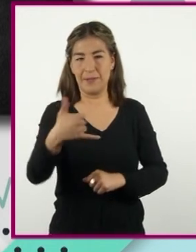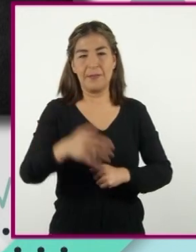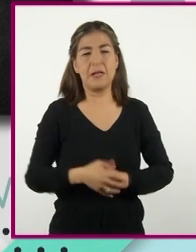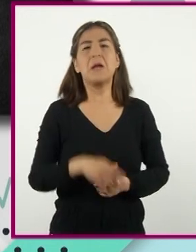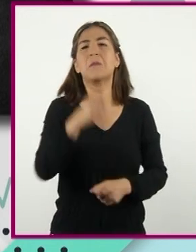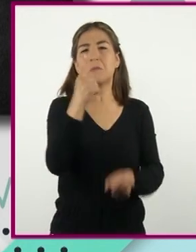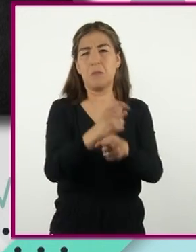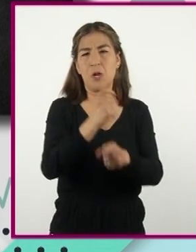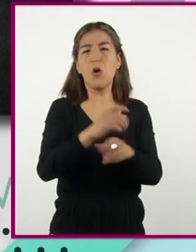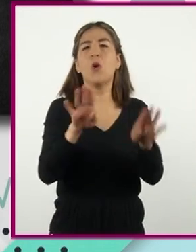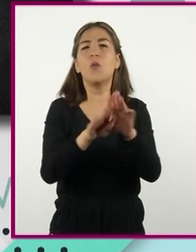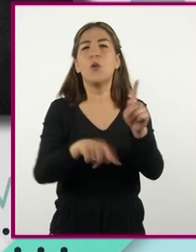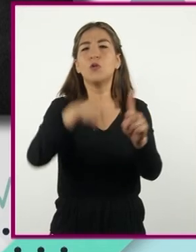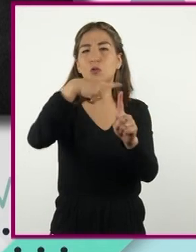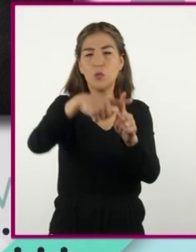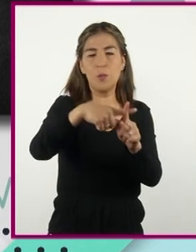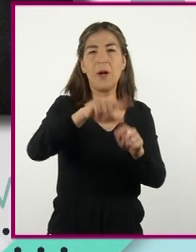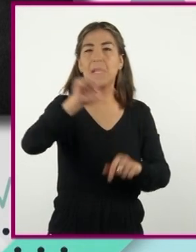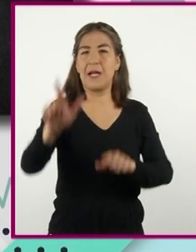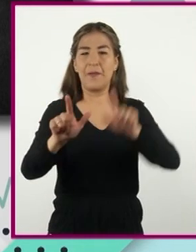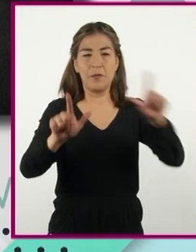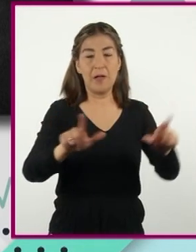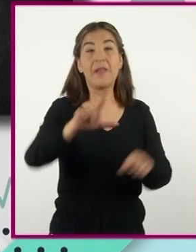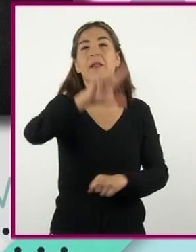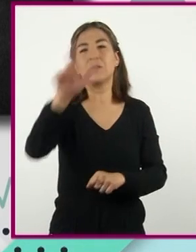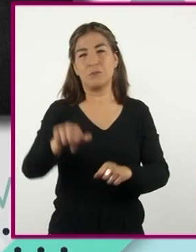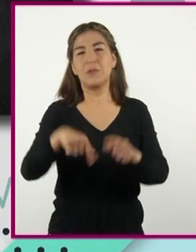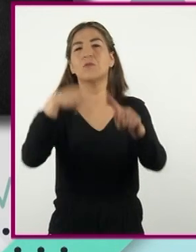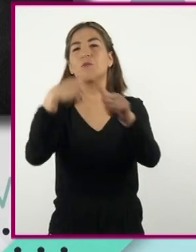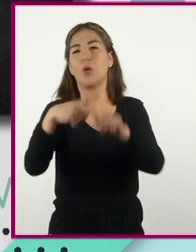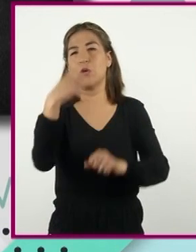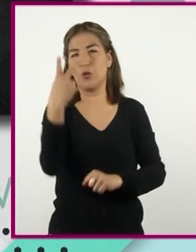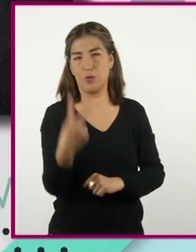sumar primero sus lados y luego multiplicar por 2.